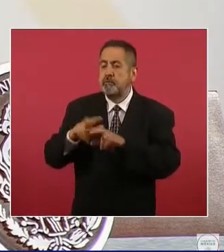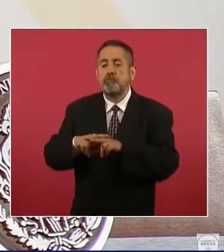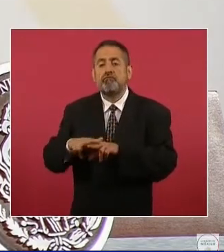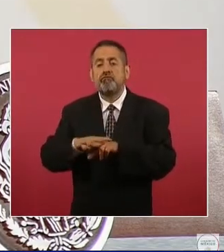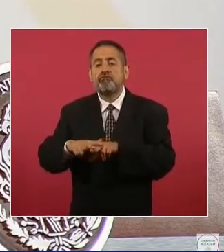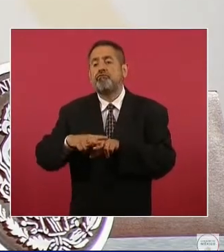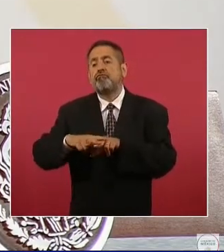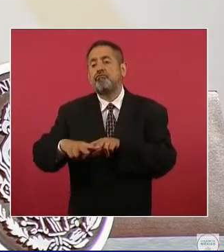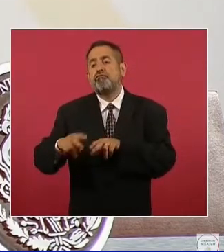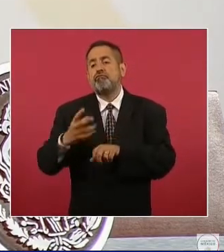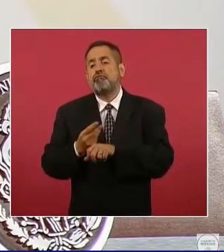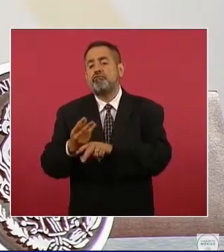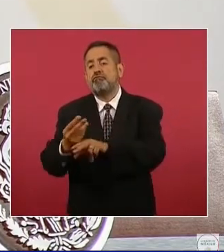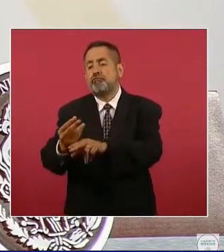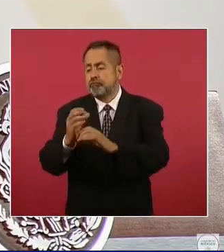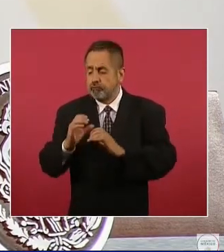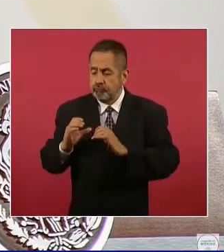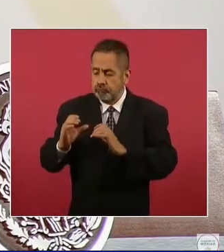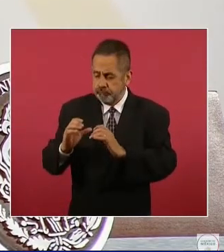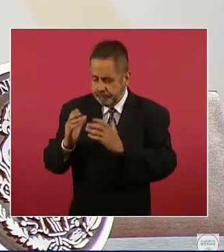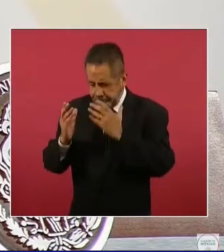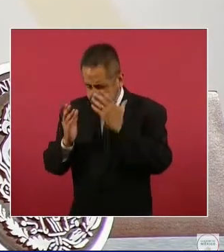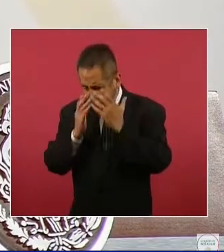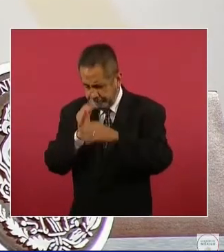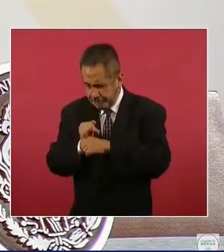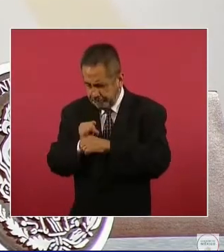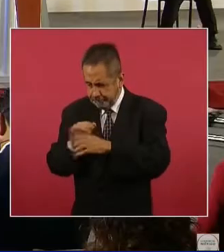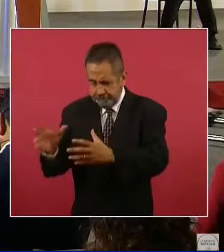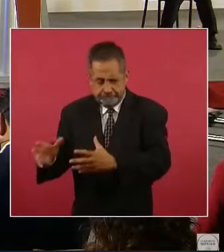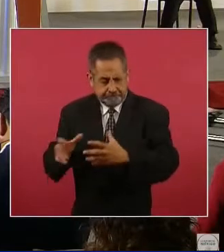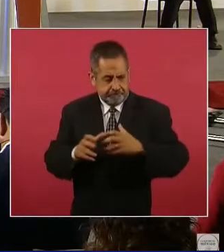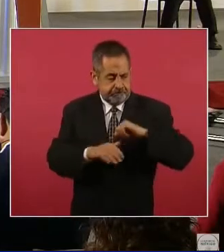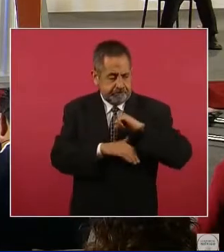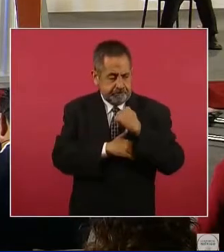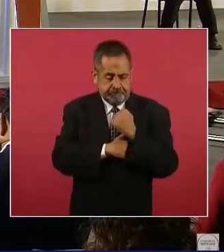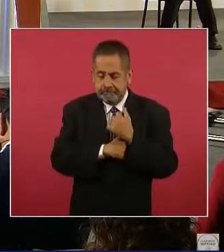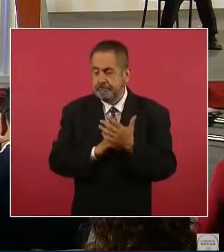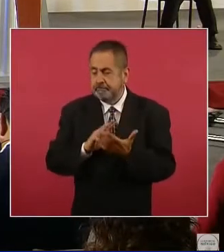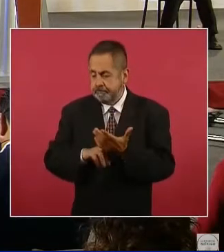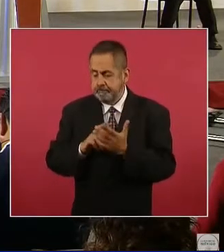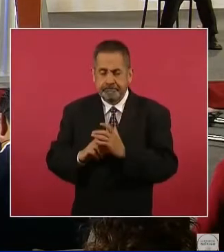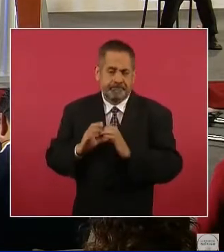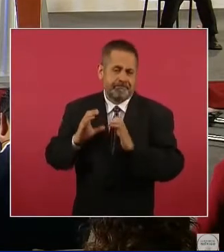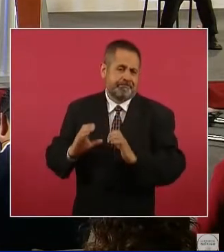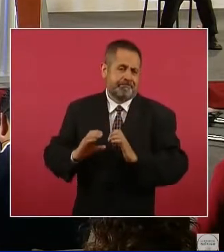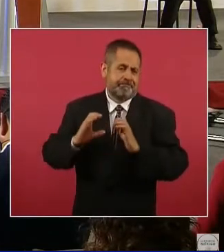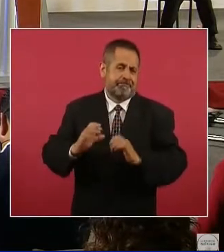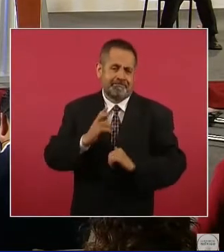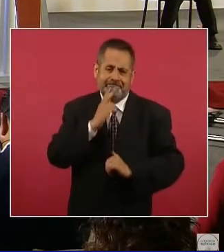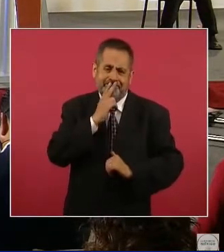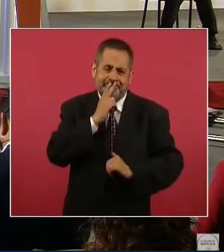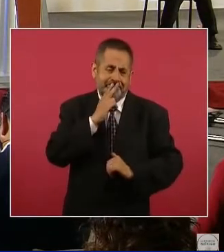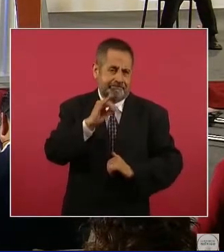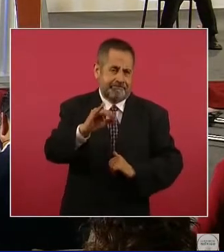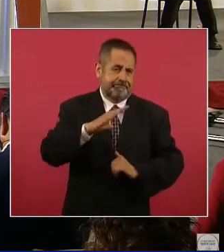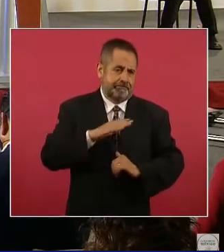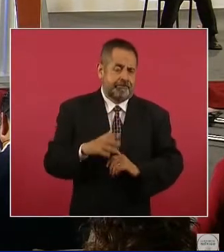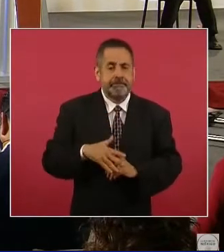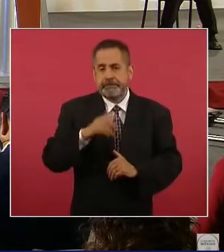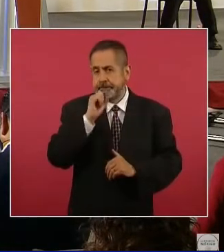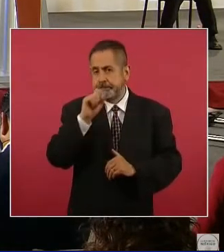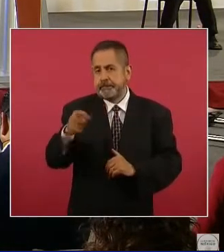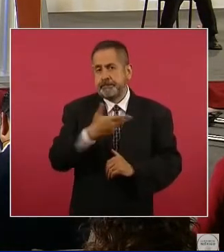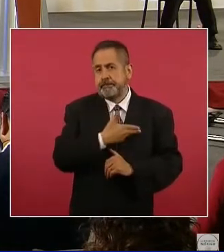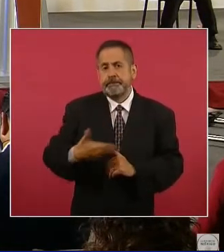estudiado resguardado y puesto en valor pero además el presidente de la